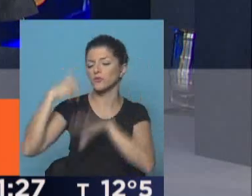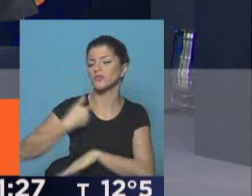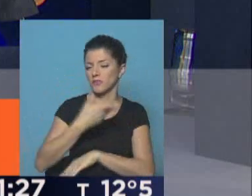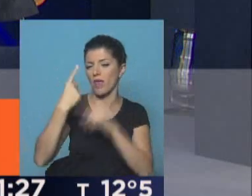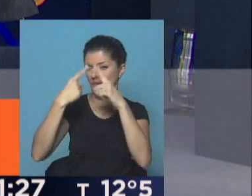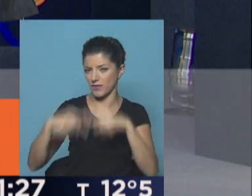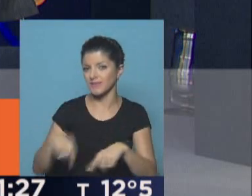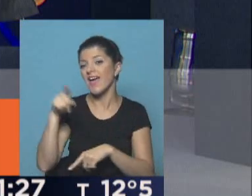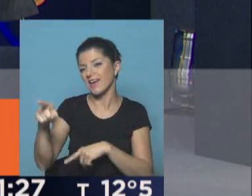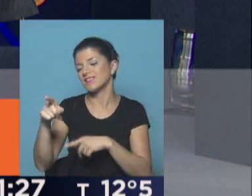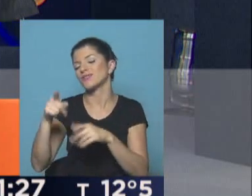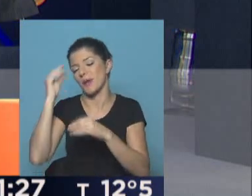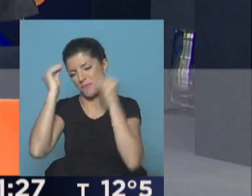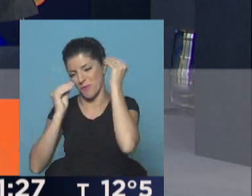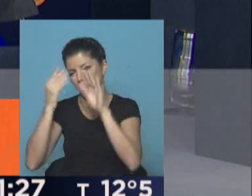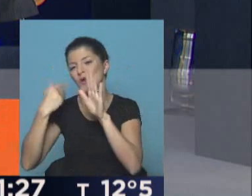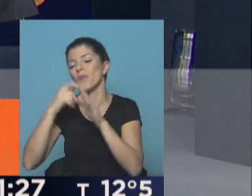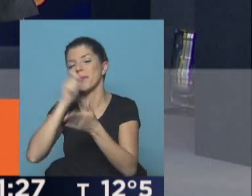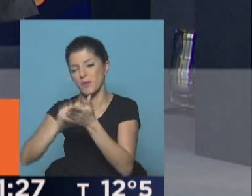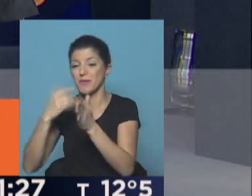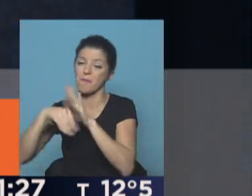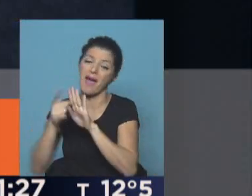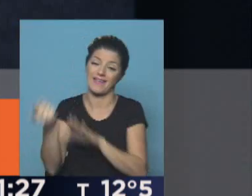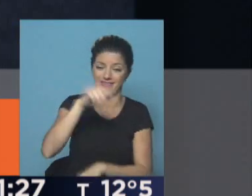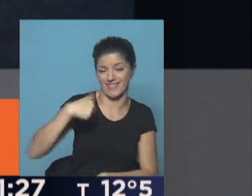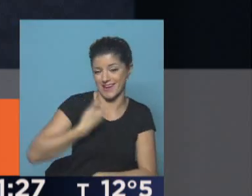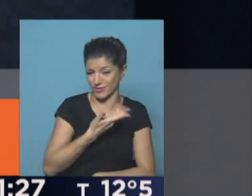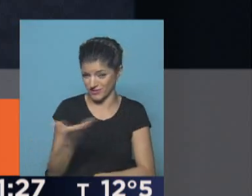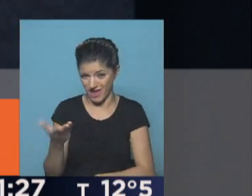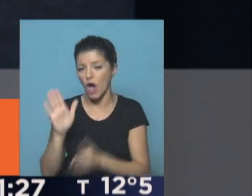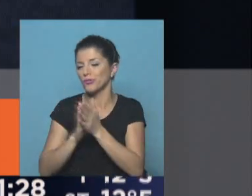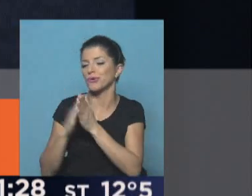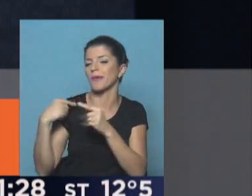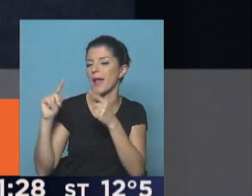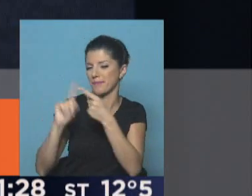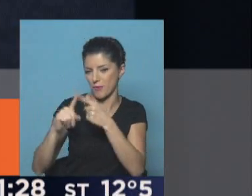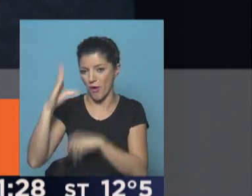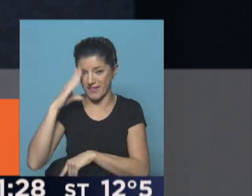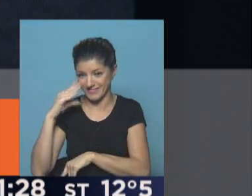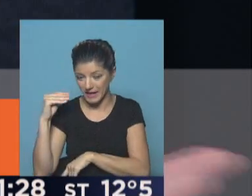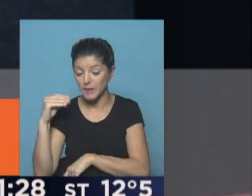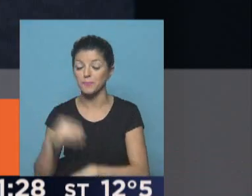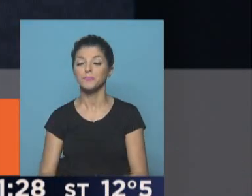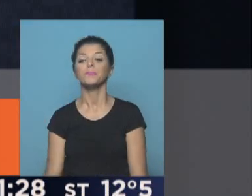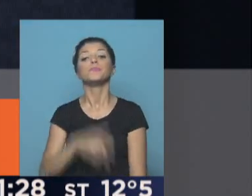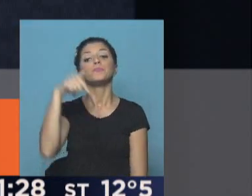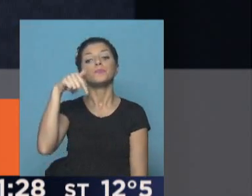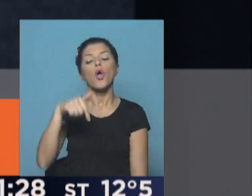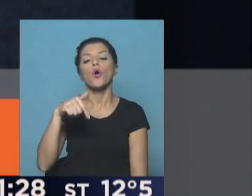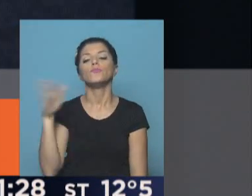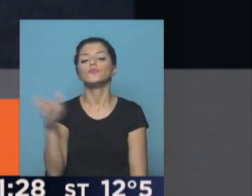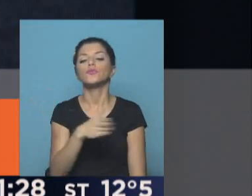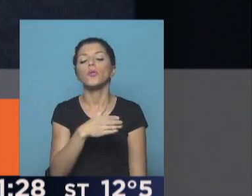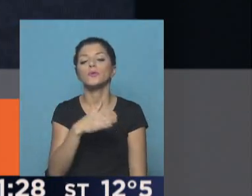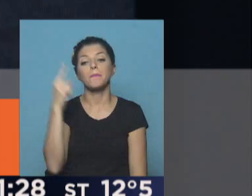del periodismo que del conjunto de la sociedad hoy las preguntas giran en torno a la crítica en el sector por ejemplo